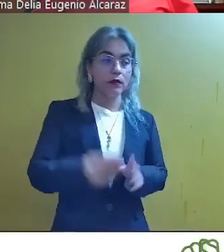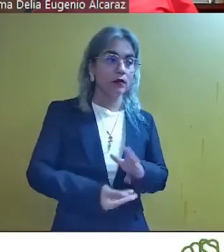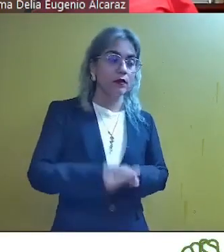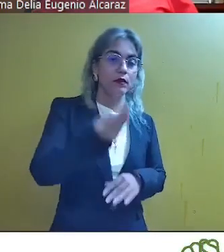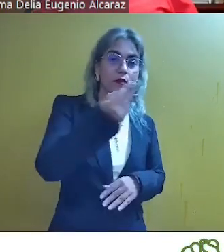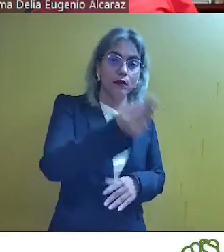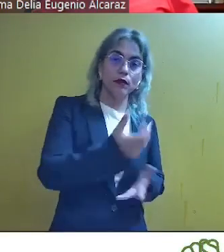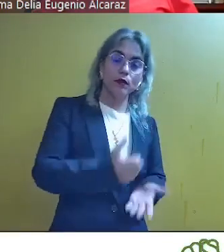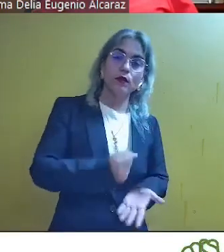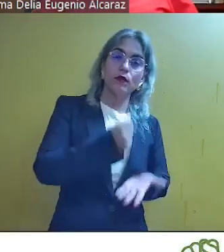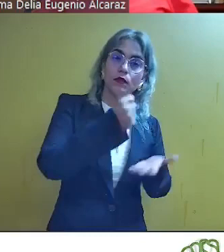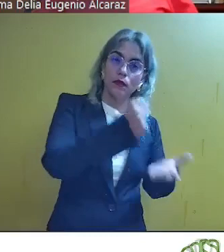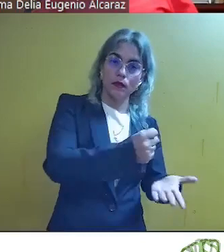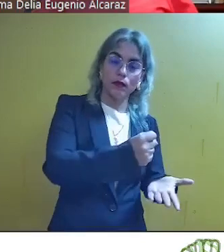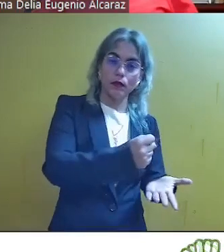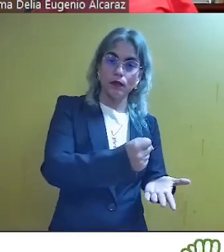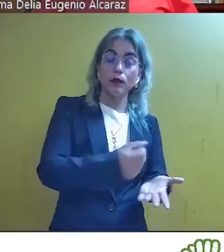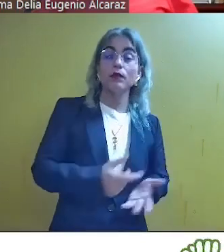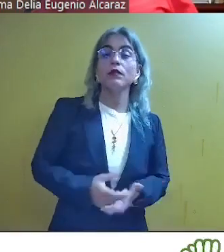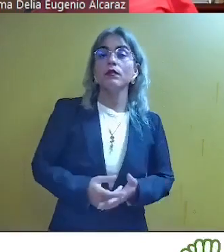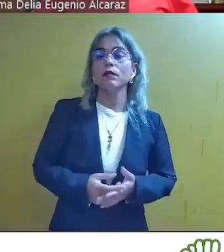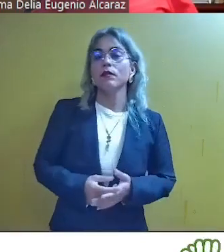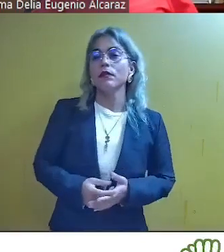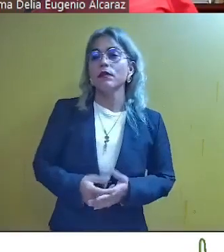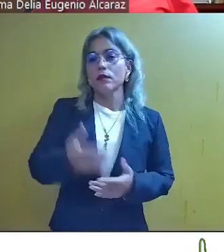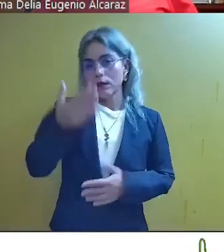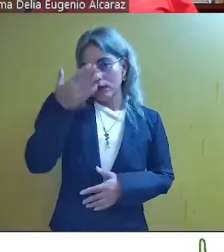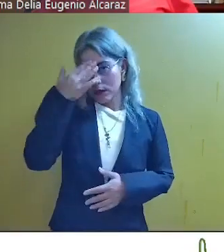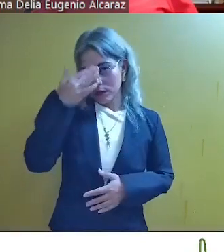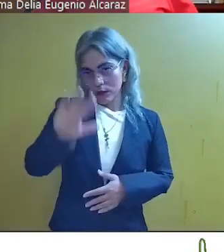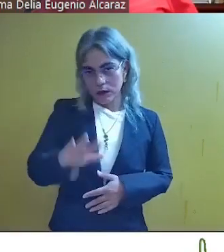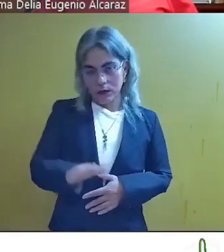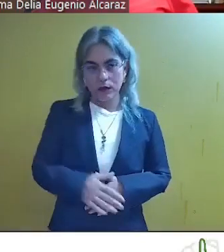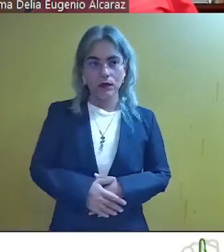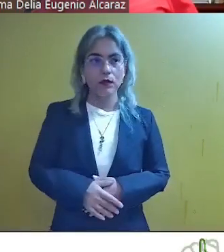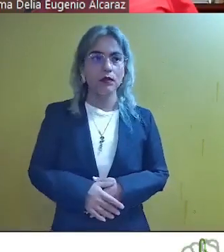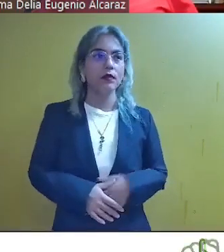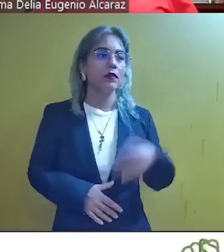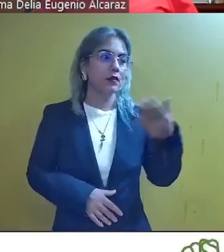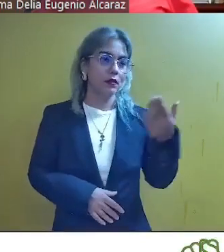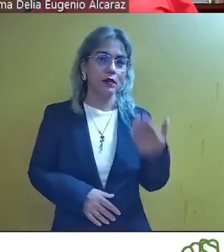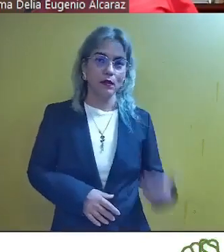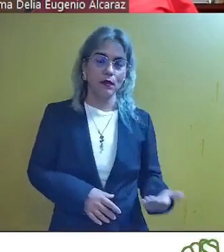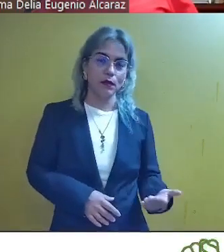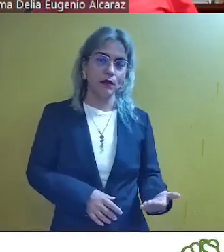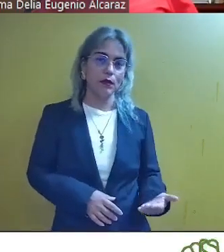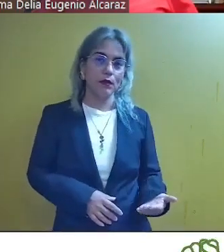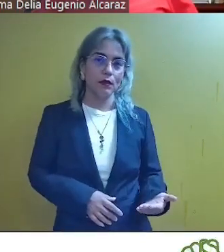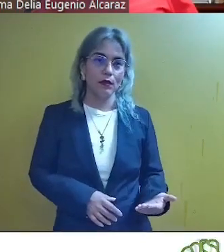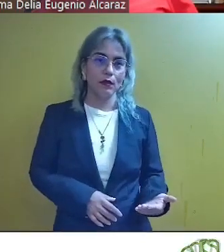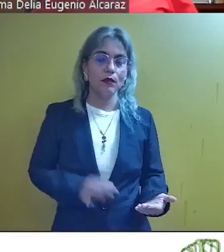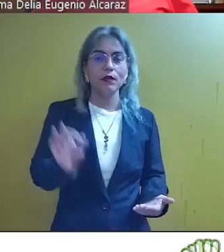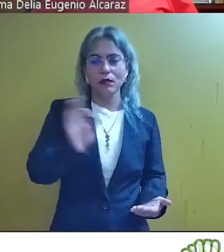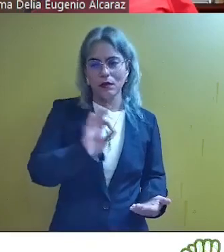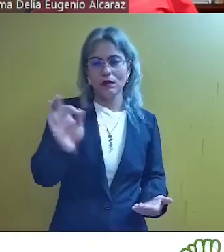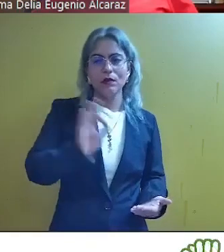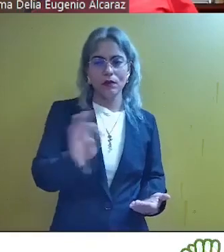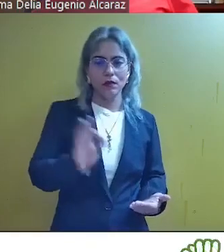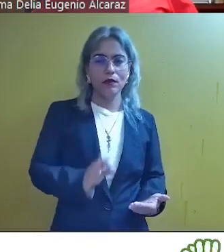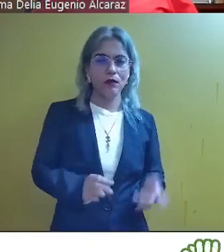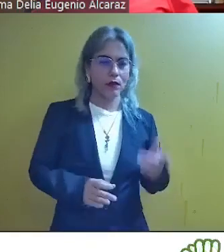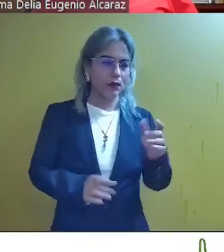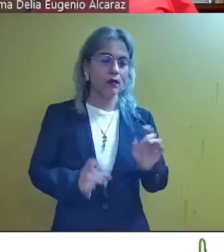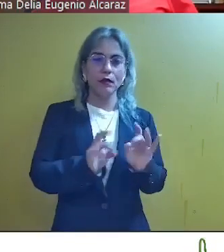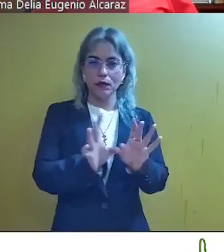embargo, hay erogaciones que se hacen a título personal y que esas sí deben cubrirse independientemente